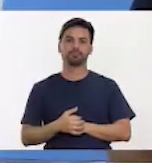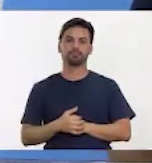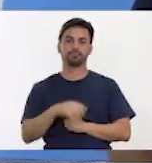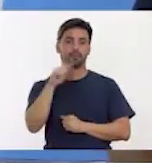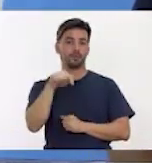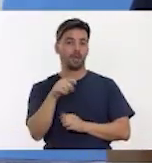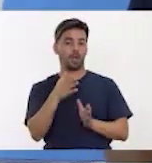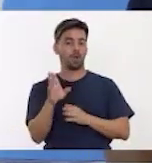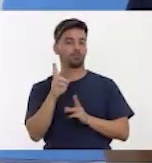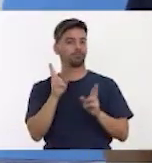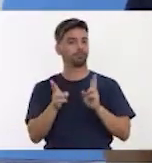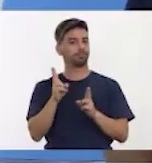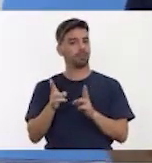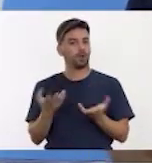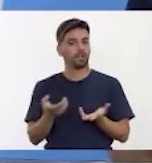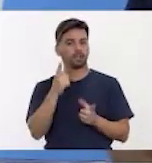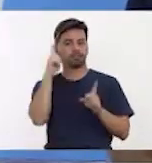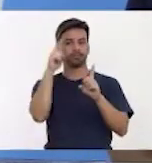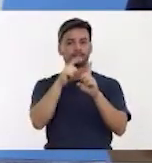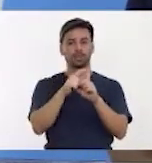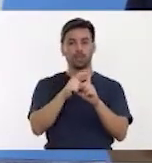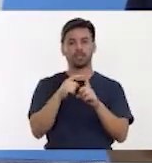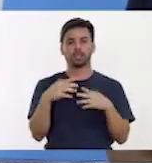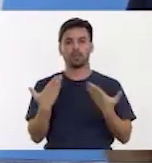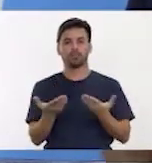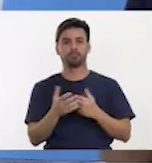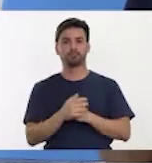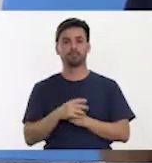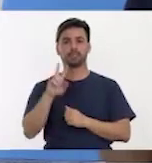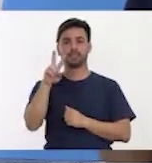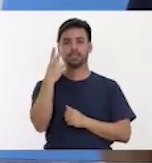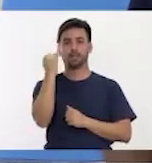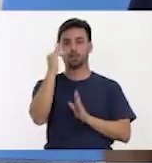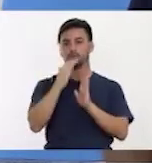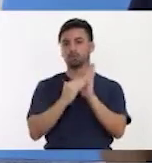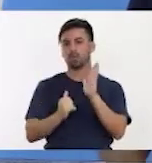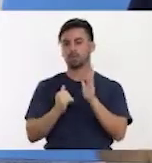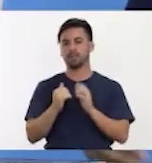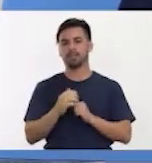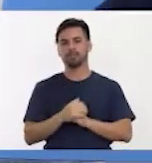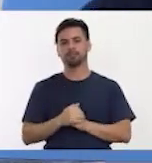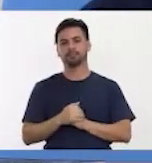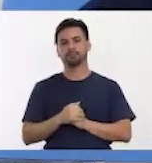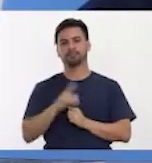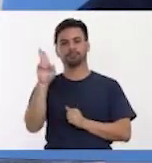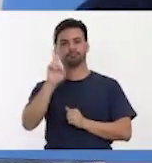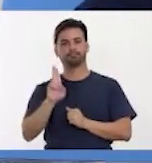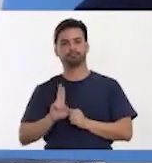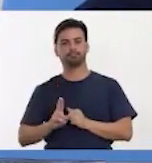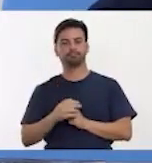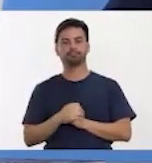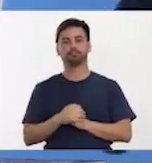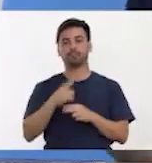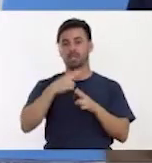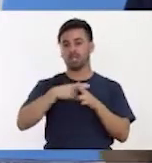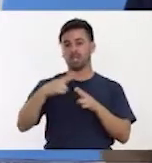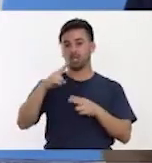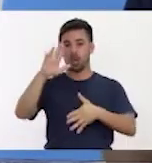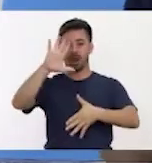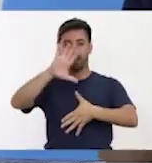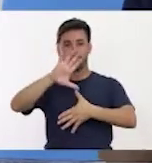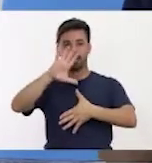Pasemos ahora a orientar los objetivos para el segundo semestre de